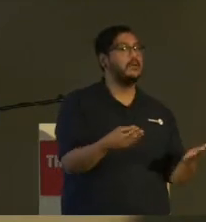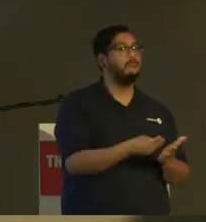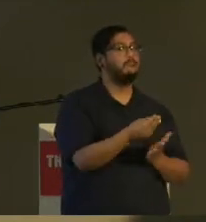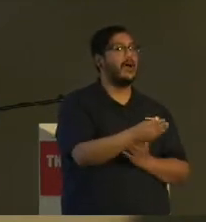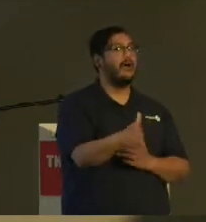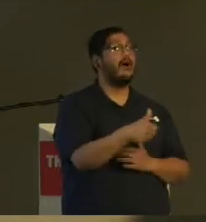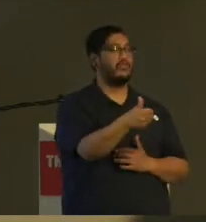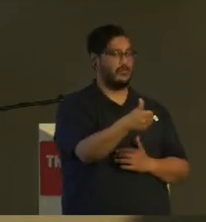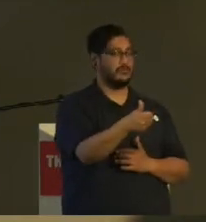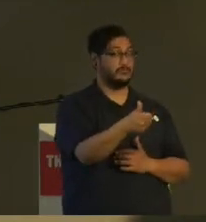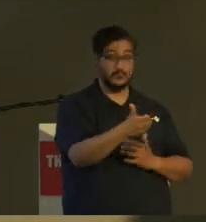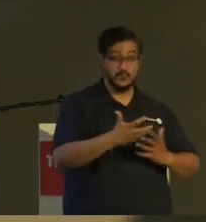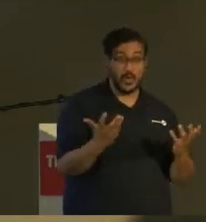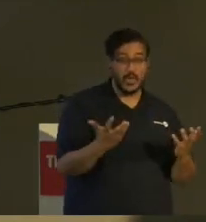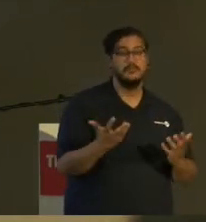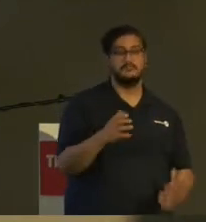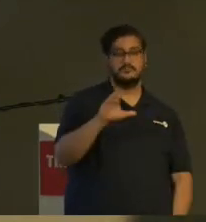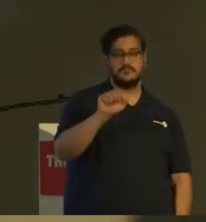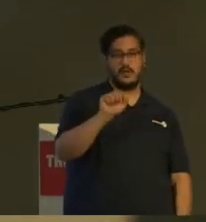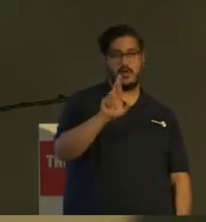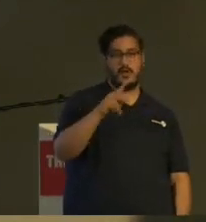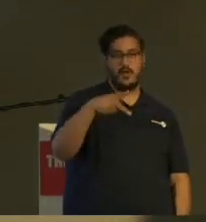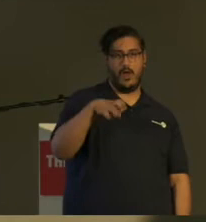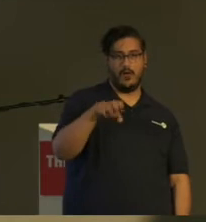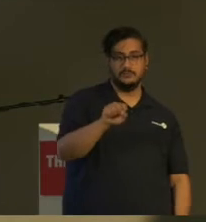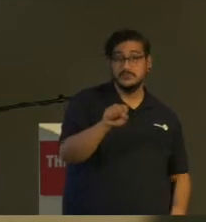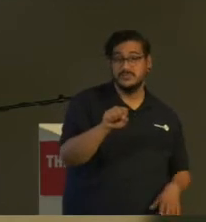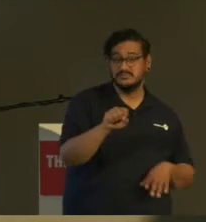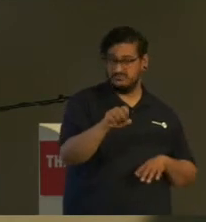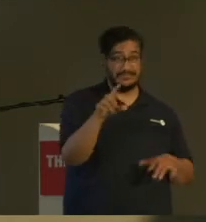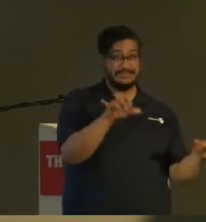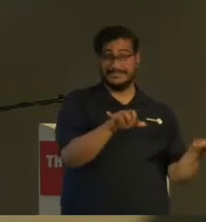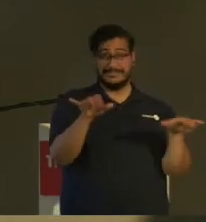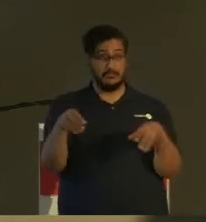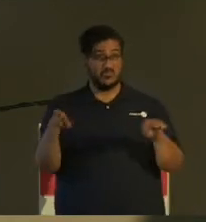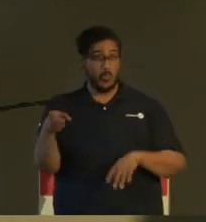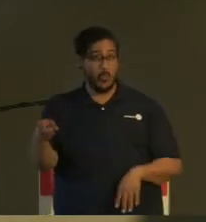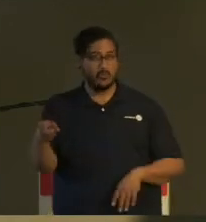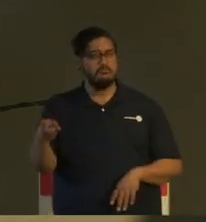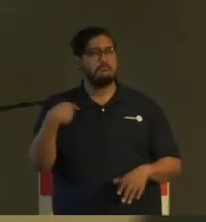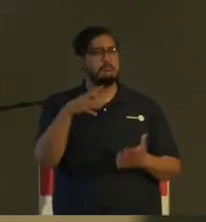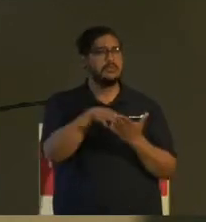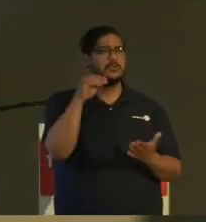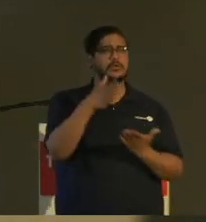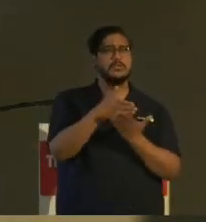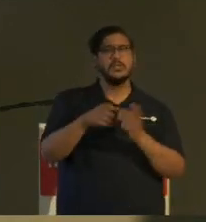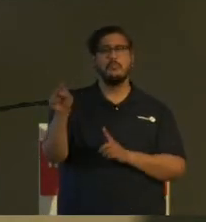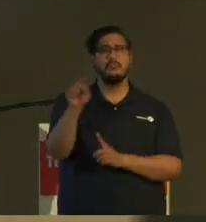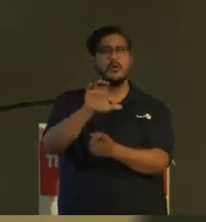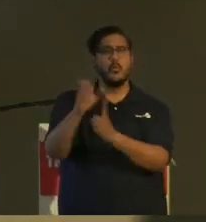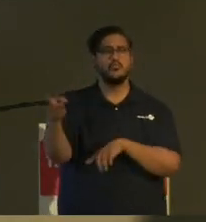las carpas doradas. Creo que fue en la misma tienda donde me enteré de que en ciertas culturas la